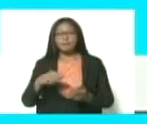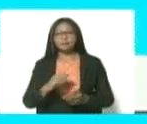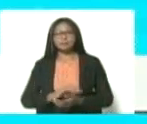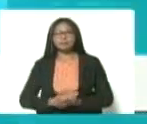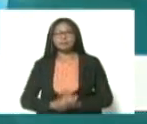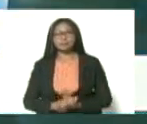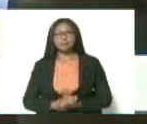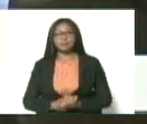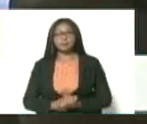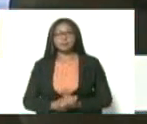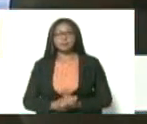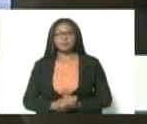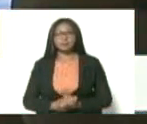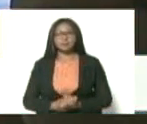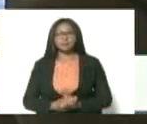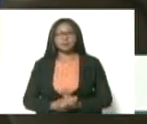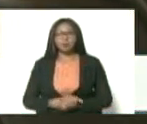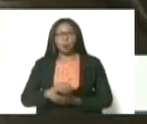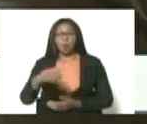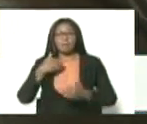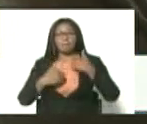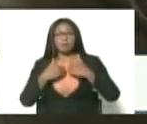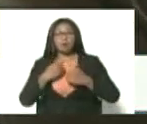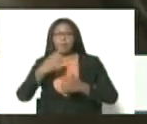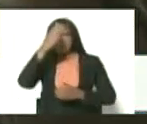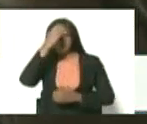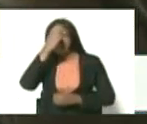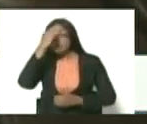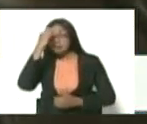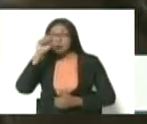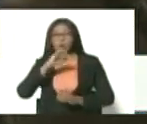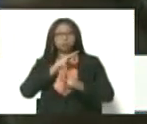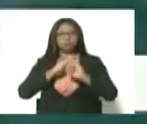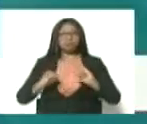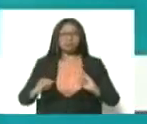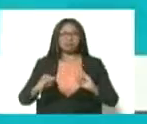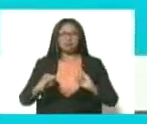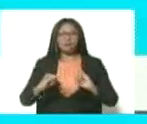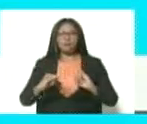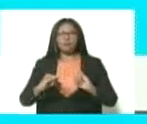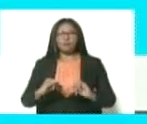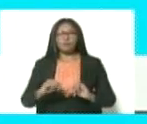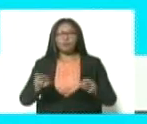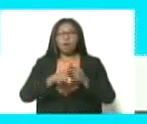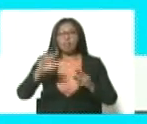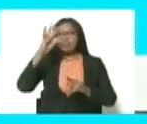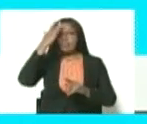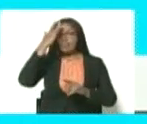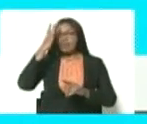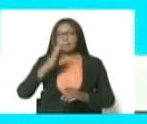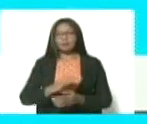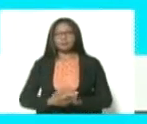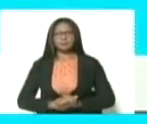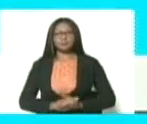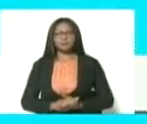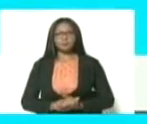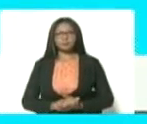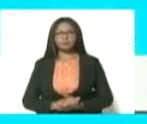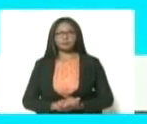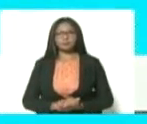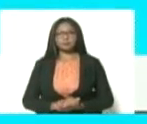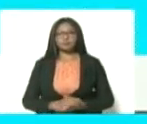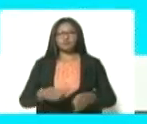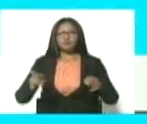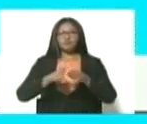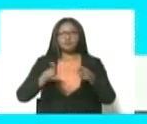Flores. Bueno, miércoles de ceniza, acabamos de terminar un carnaval con